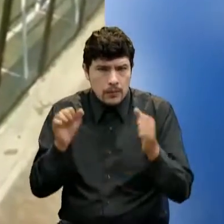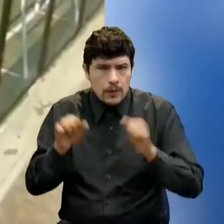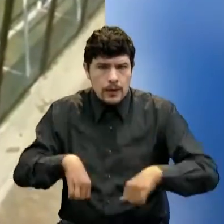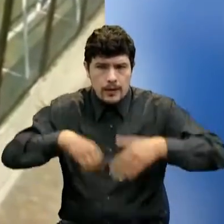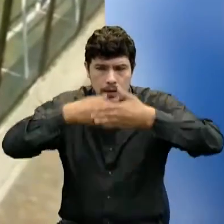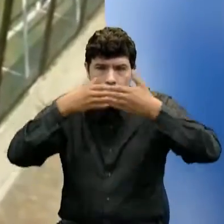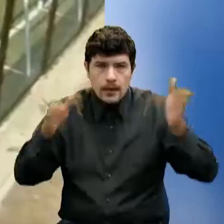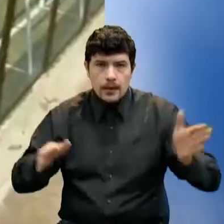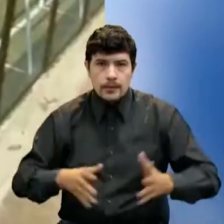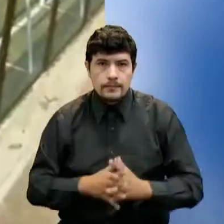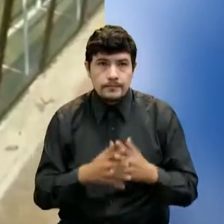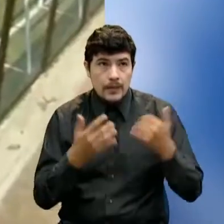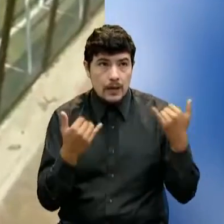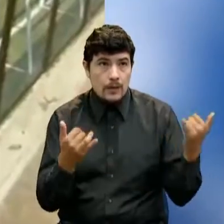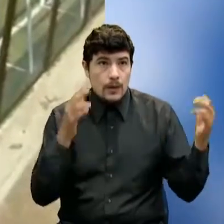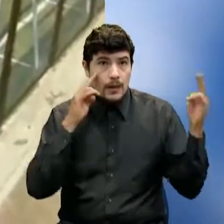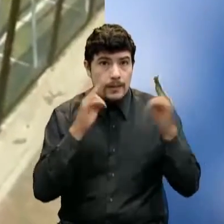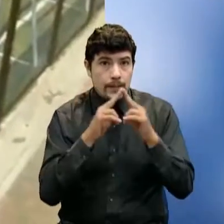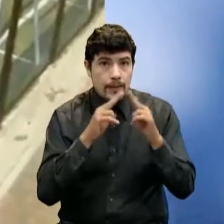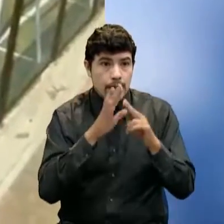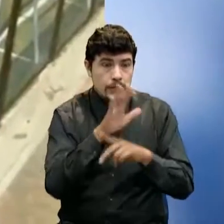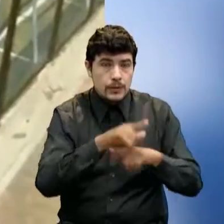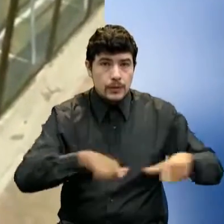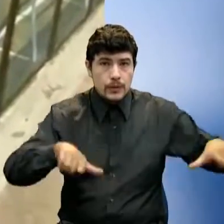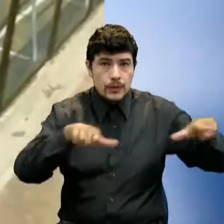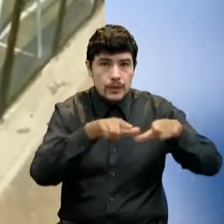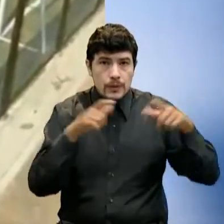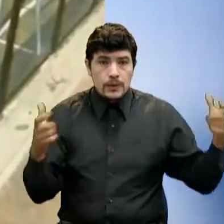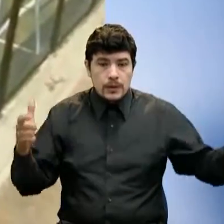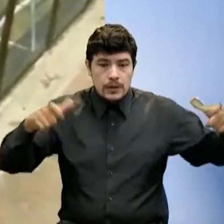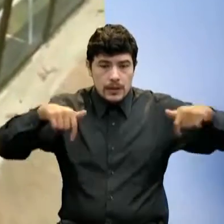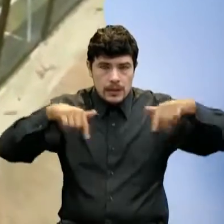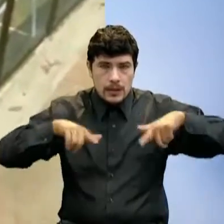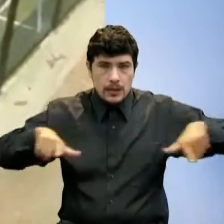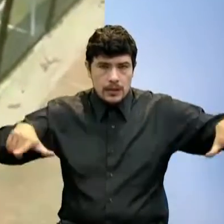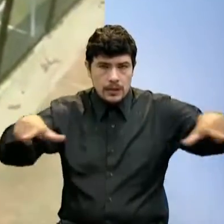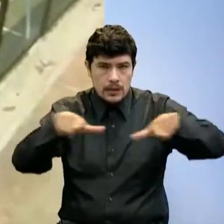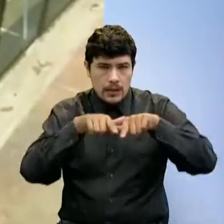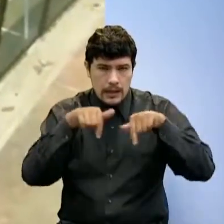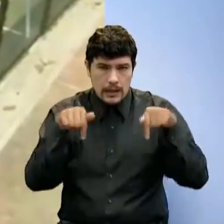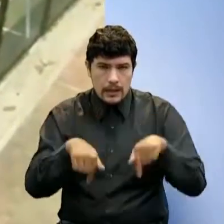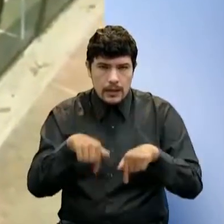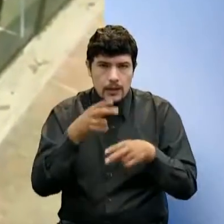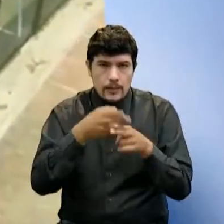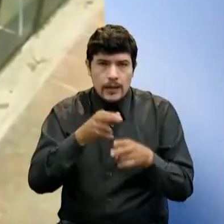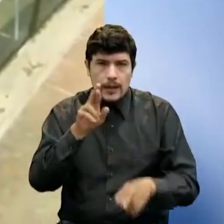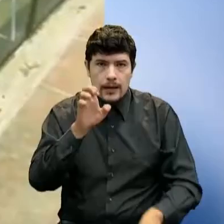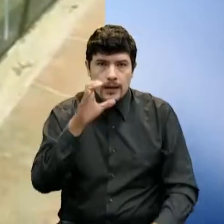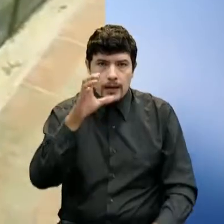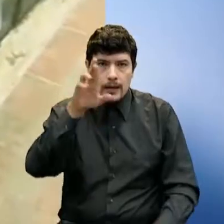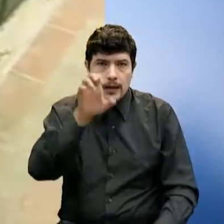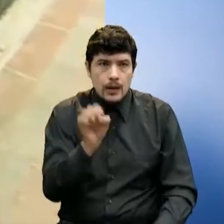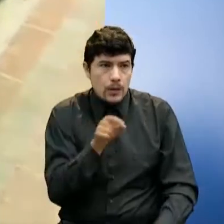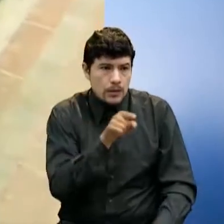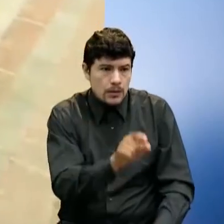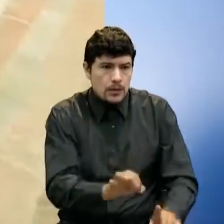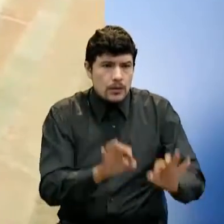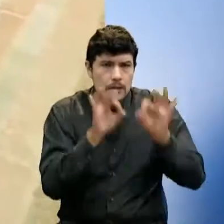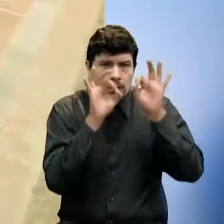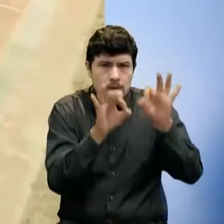el polideportivo que se encuentra ubicado acá en la cancha del recreo se encuentra en